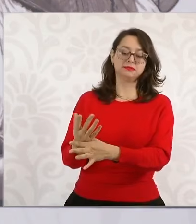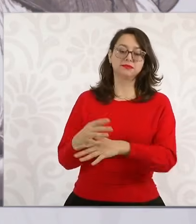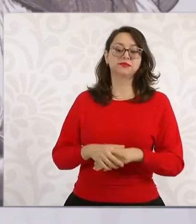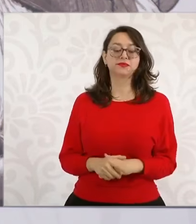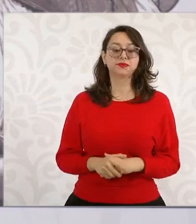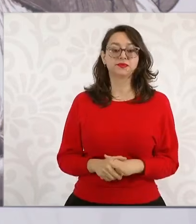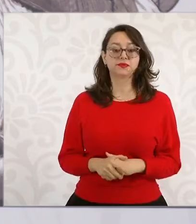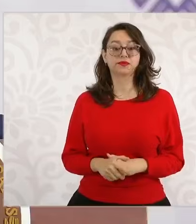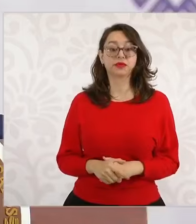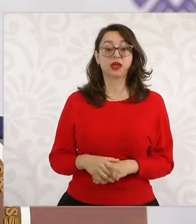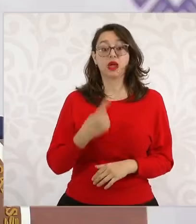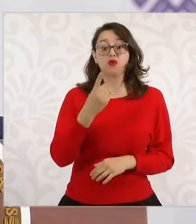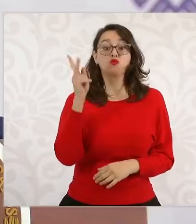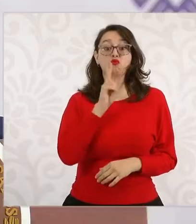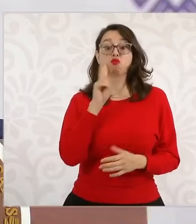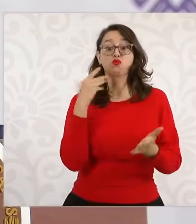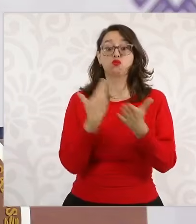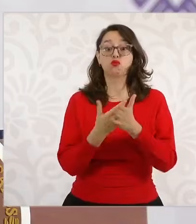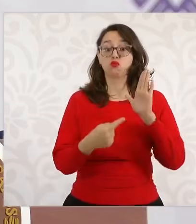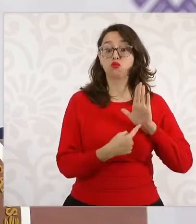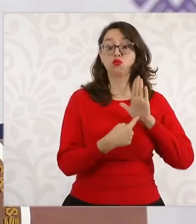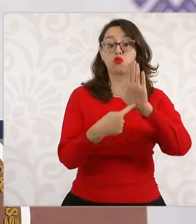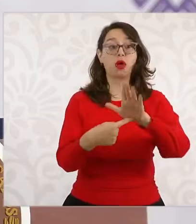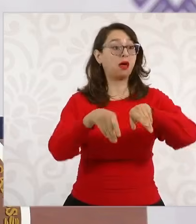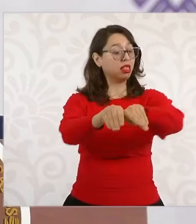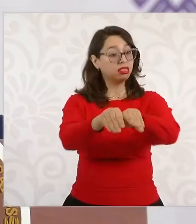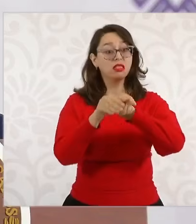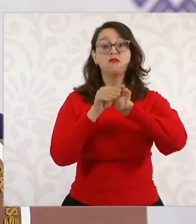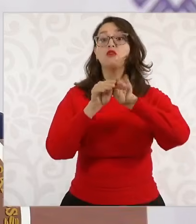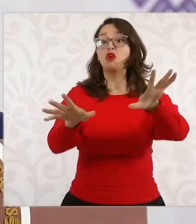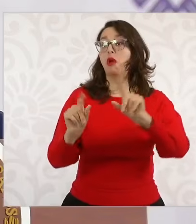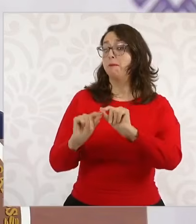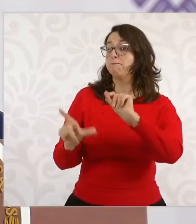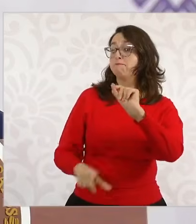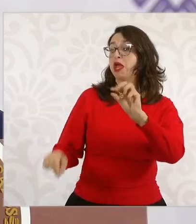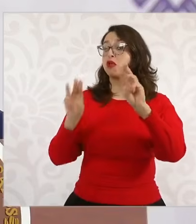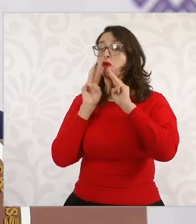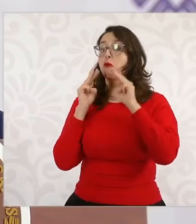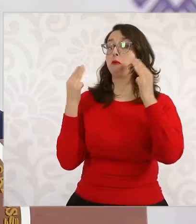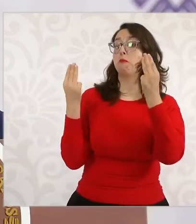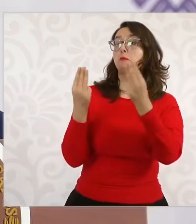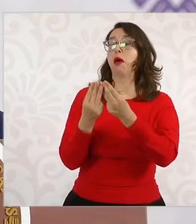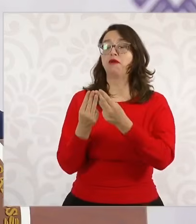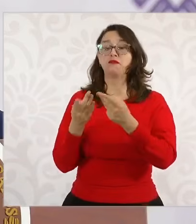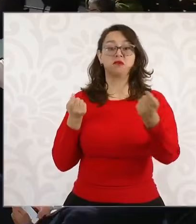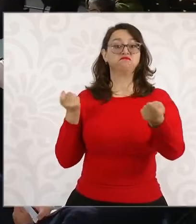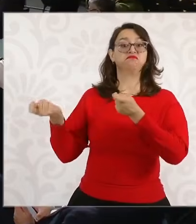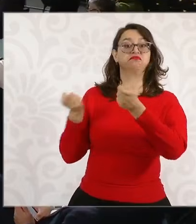y dieron una prueba que la publicaron, a ver si la pones, en aquella publicación de la Casa Blanca